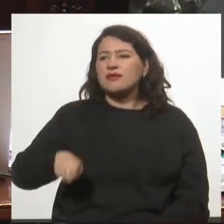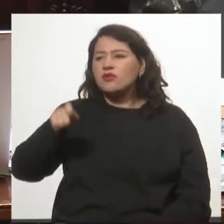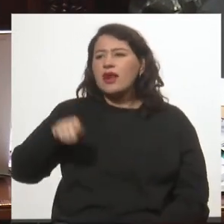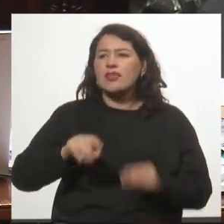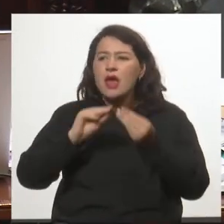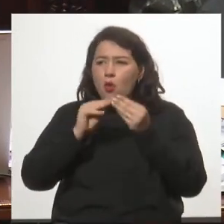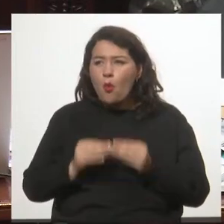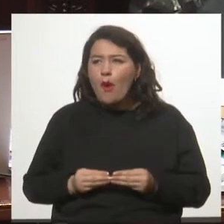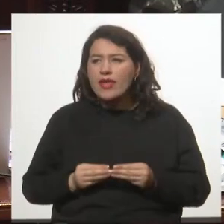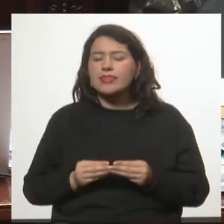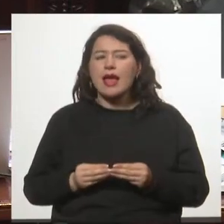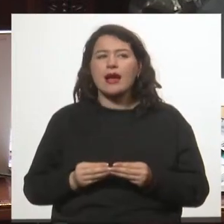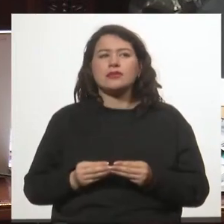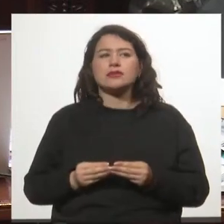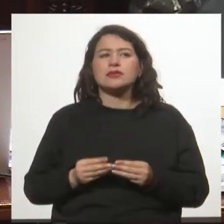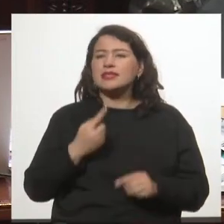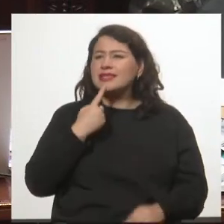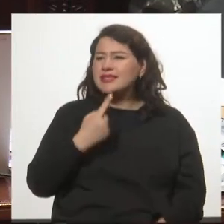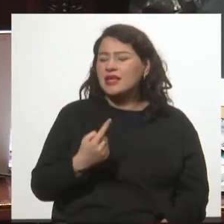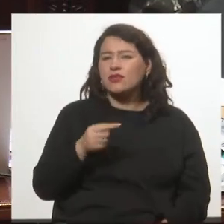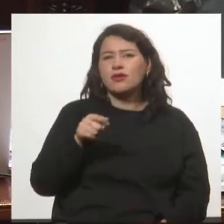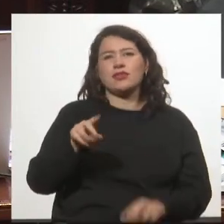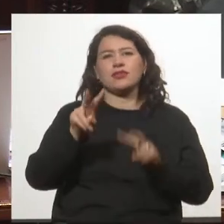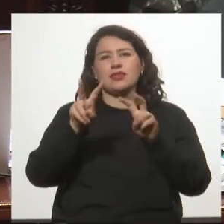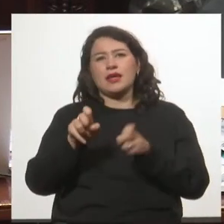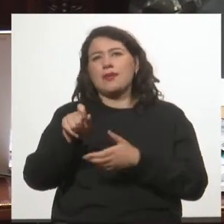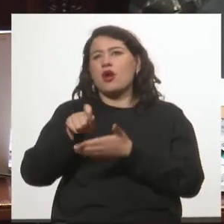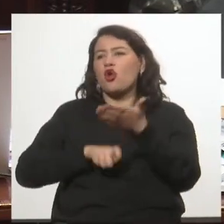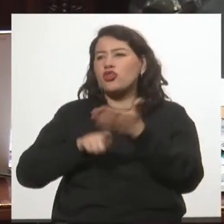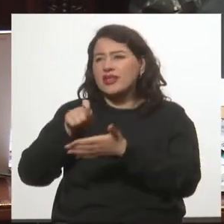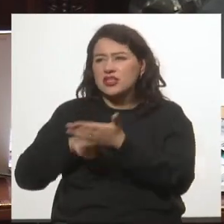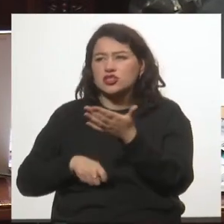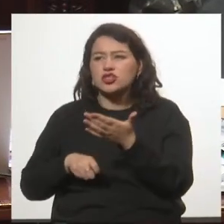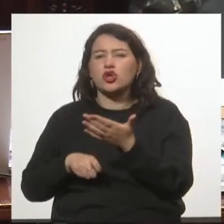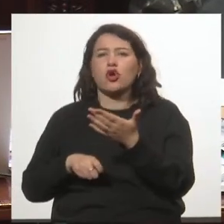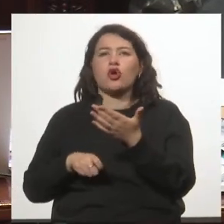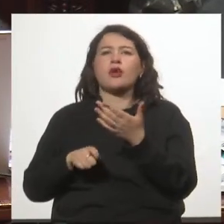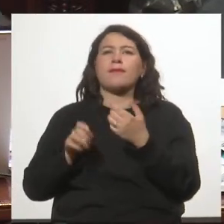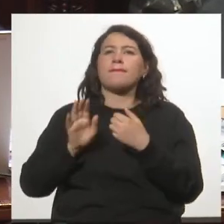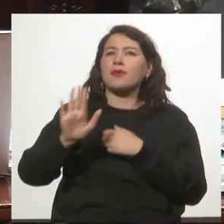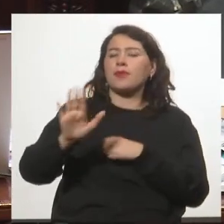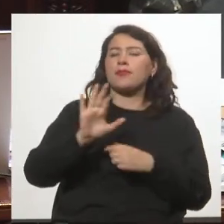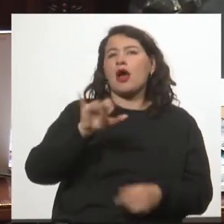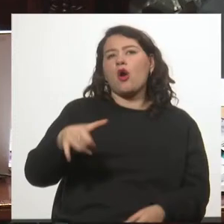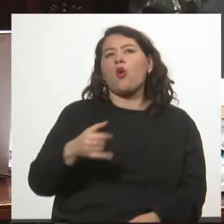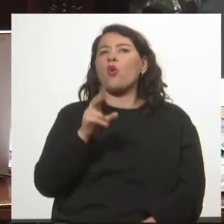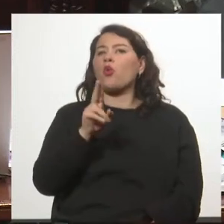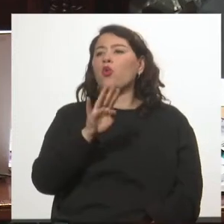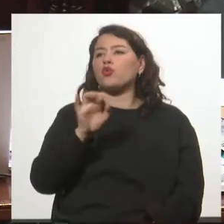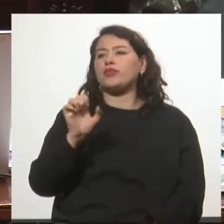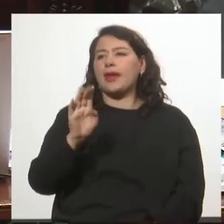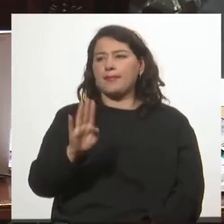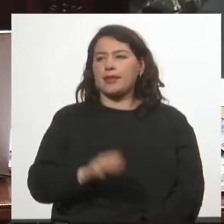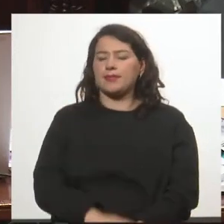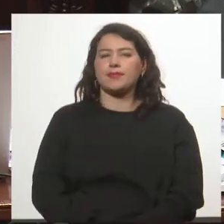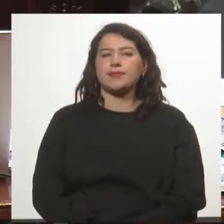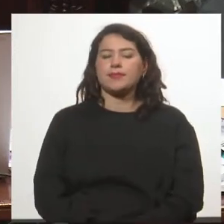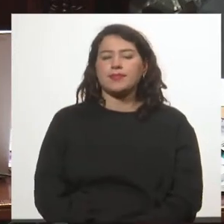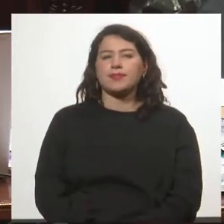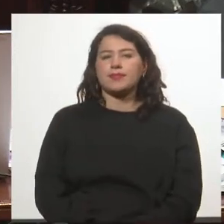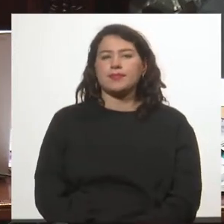observando estos aspectos de las contrataciones y de la propia juste en